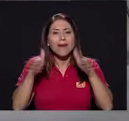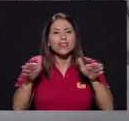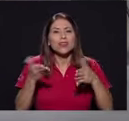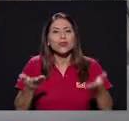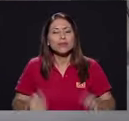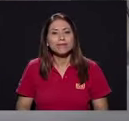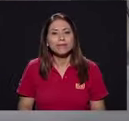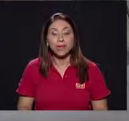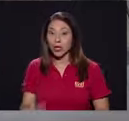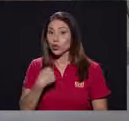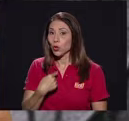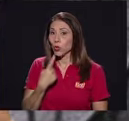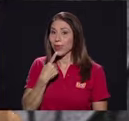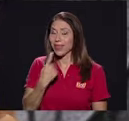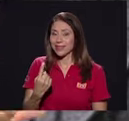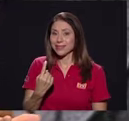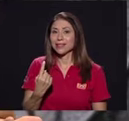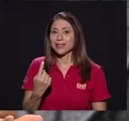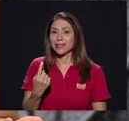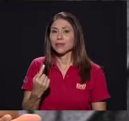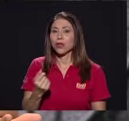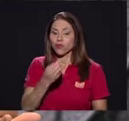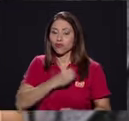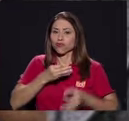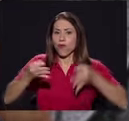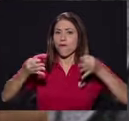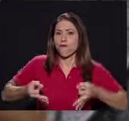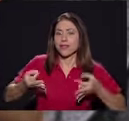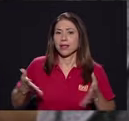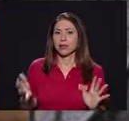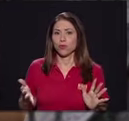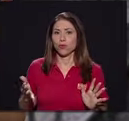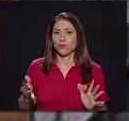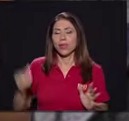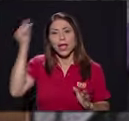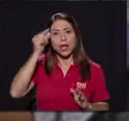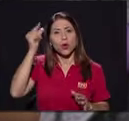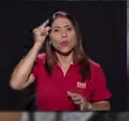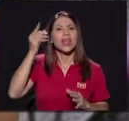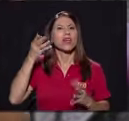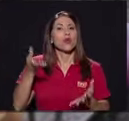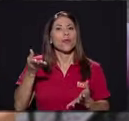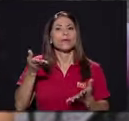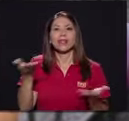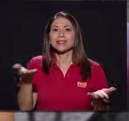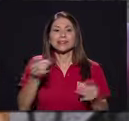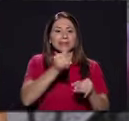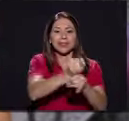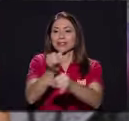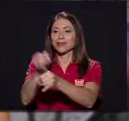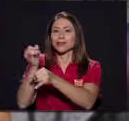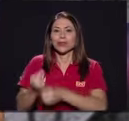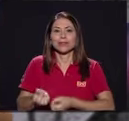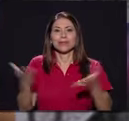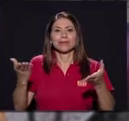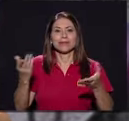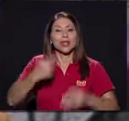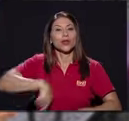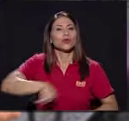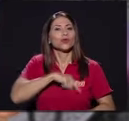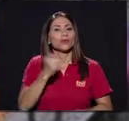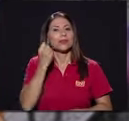gobierno abierto? Yo lo voy a decir desde precisamente el oficialismo y el gobierno y la institucionalidad, y es que hemos